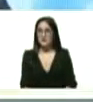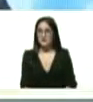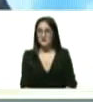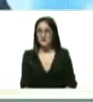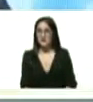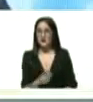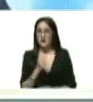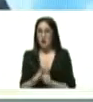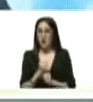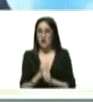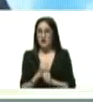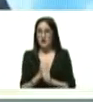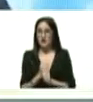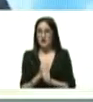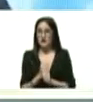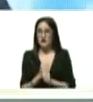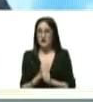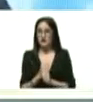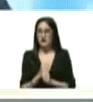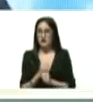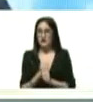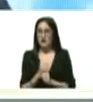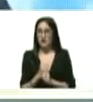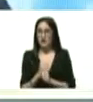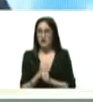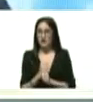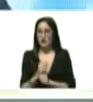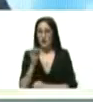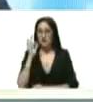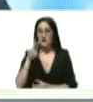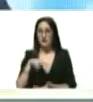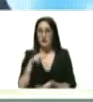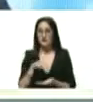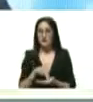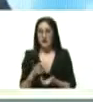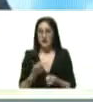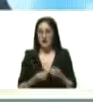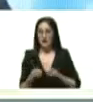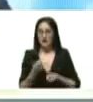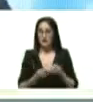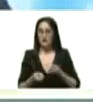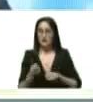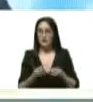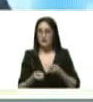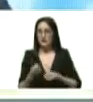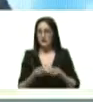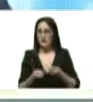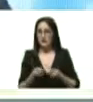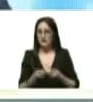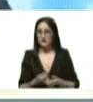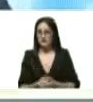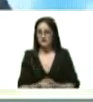esta jornada de trabajo del Consejo Nacional de Economía.